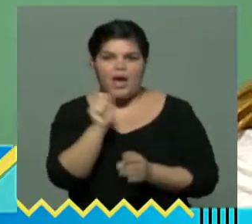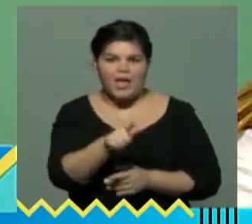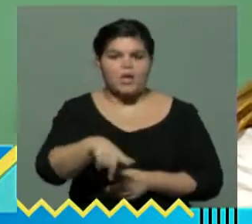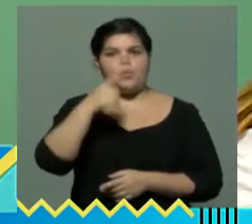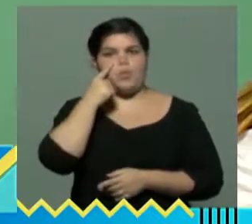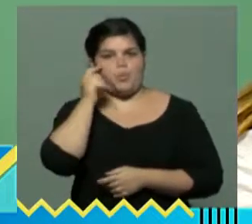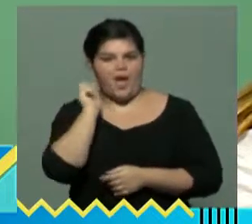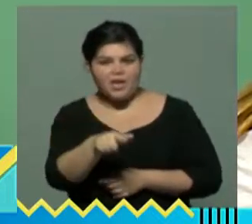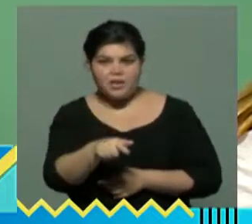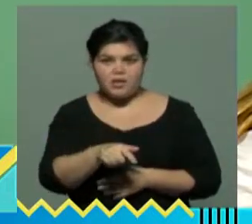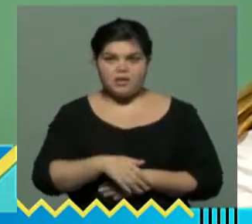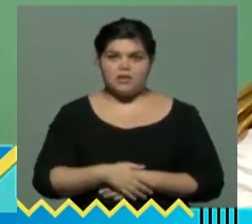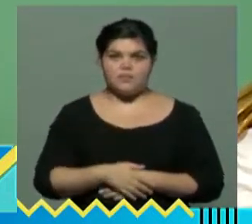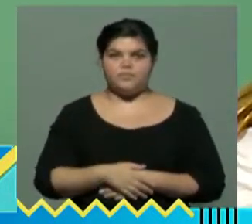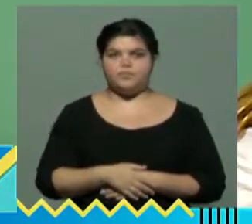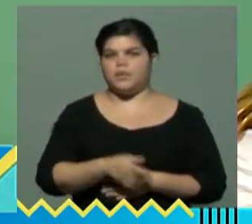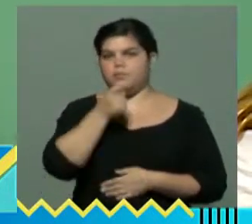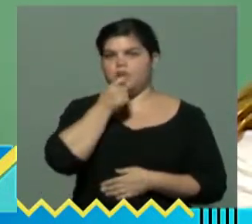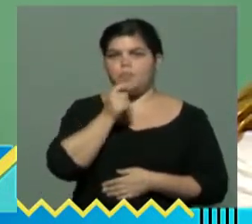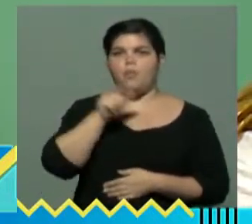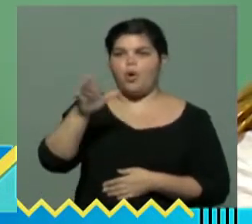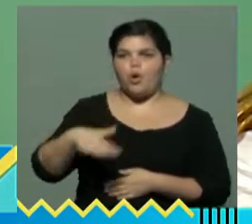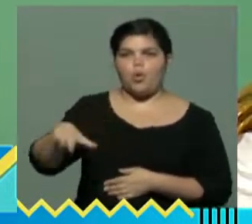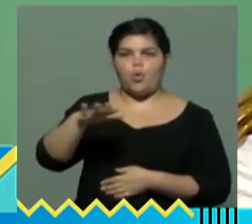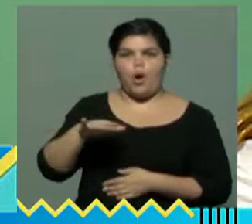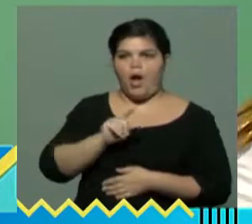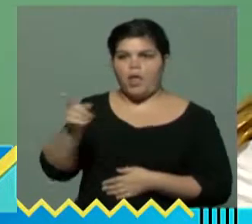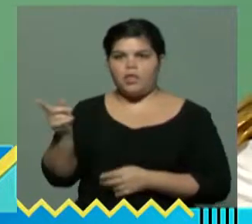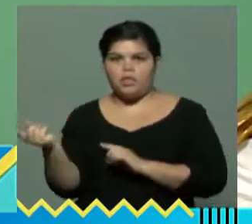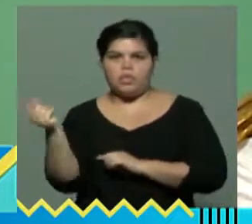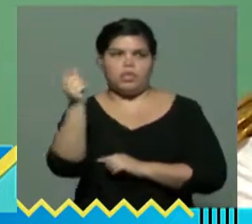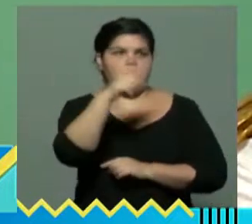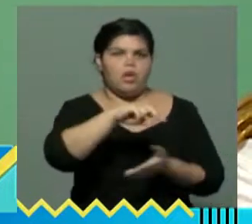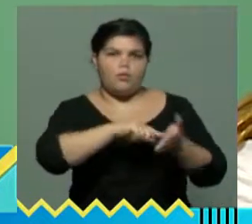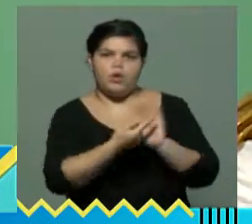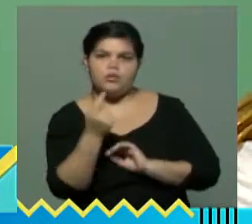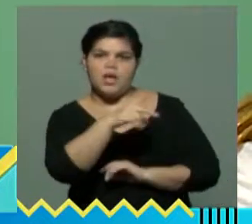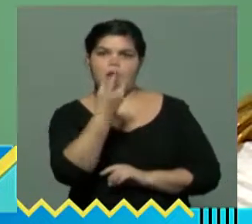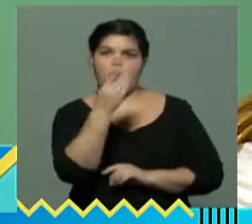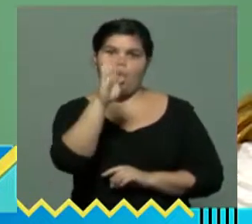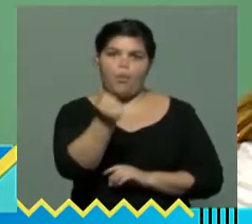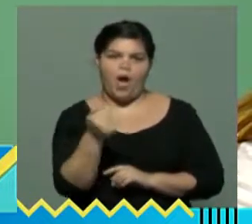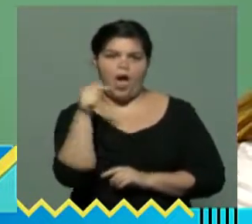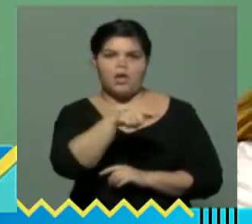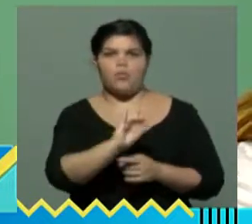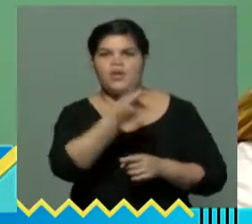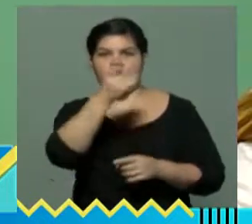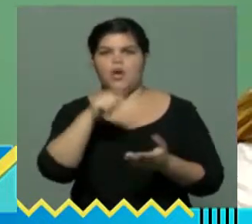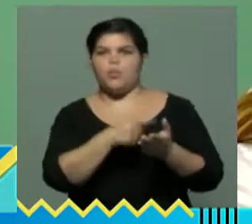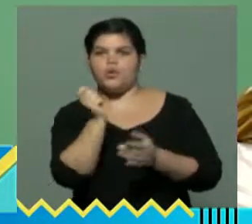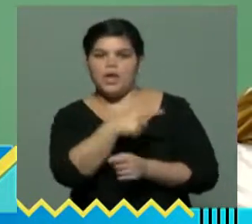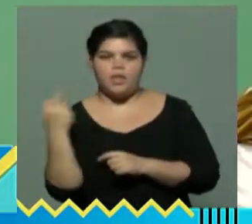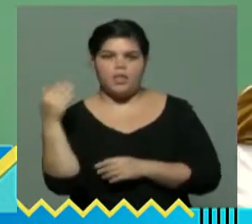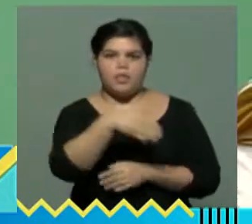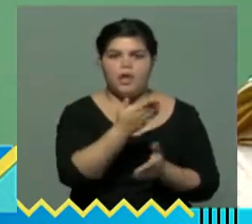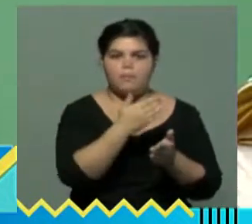viven. Es decir, si vos sos del partido de Hurlingham, no tenés que bajar a la ciudad de Buenos Aires, a la UBA para estudiar, sino que podés desarrollarte en